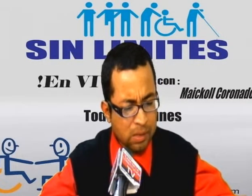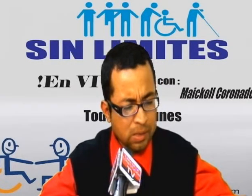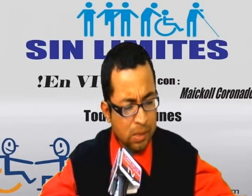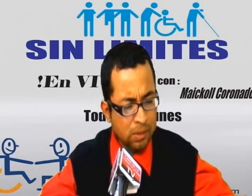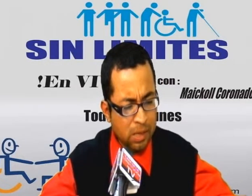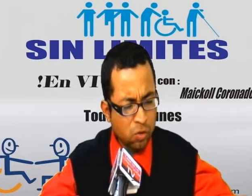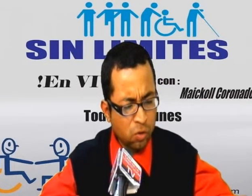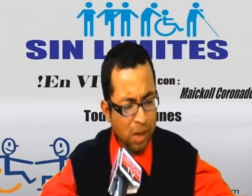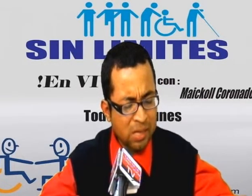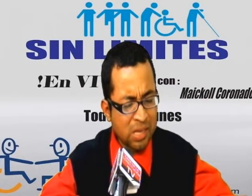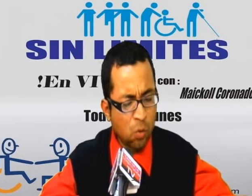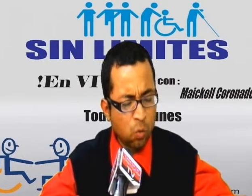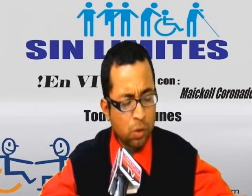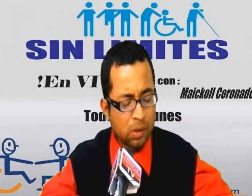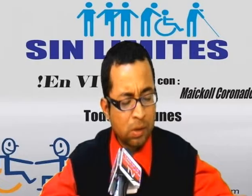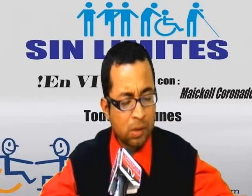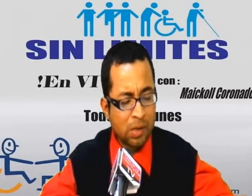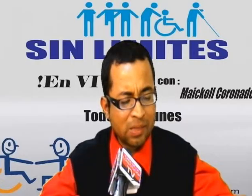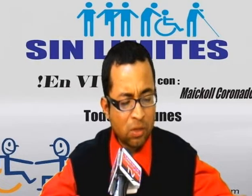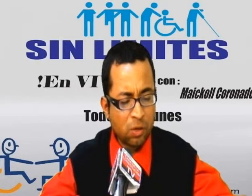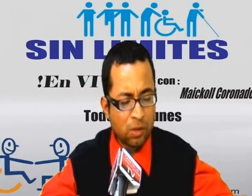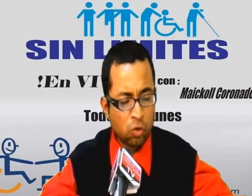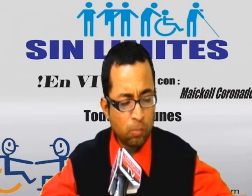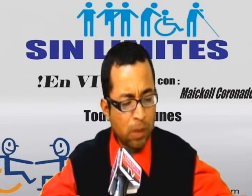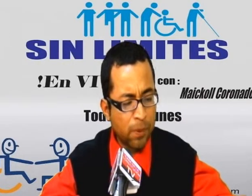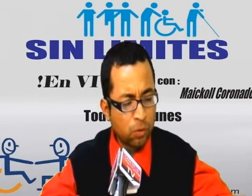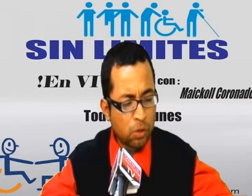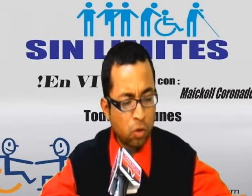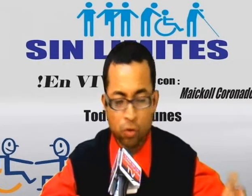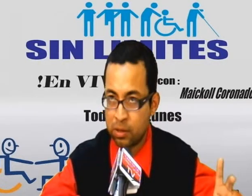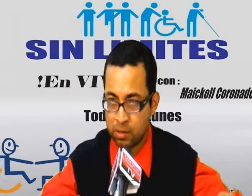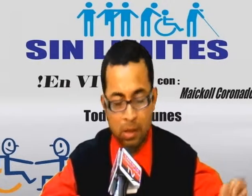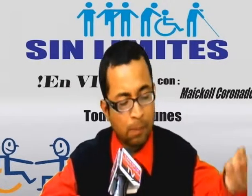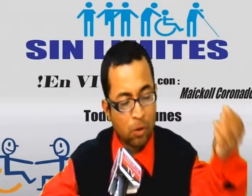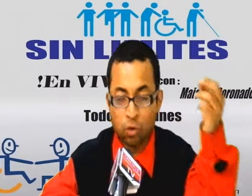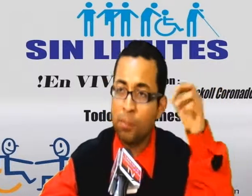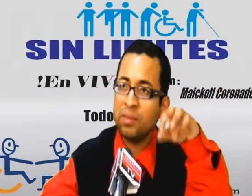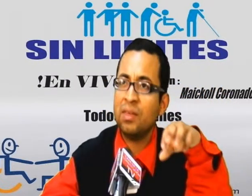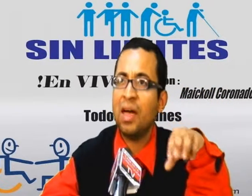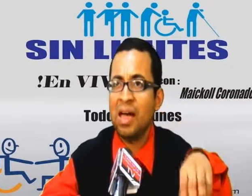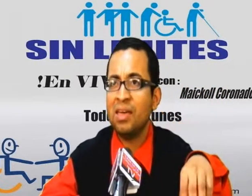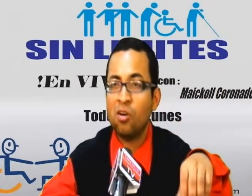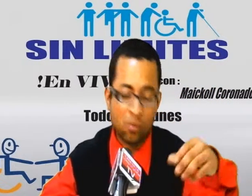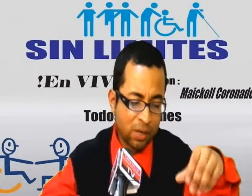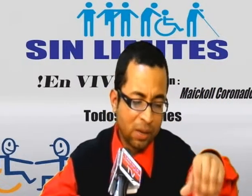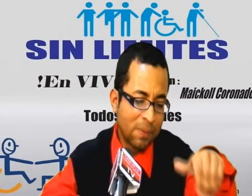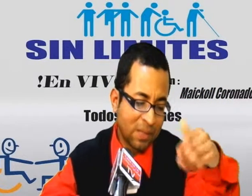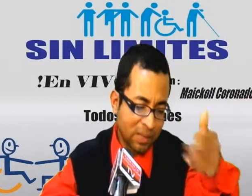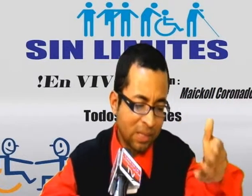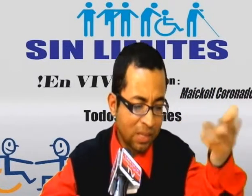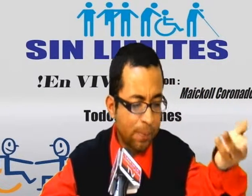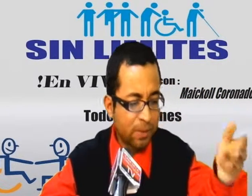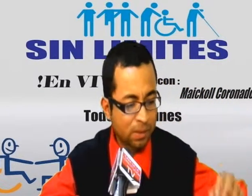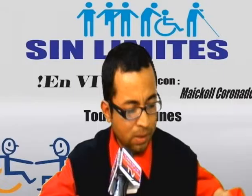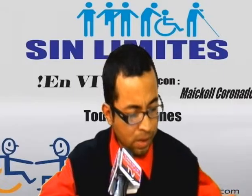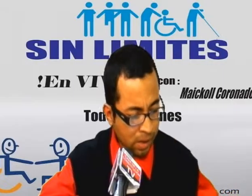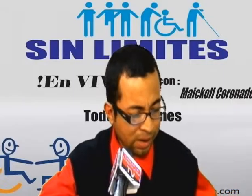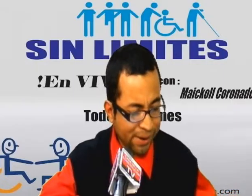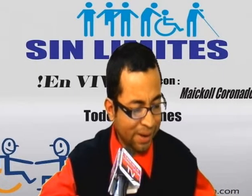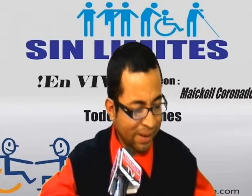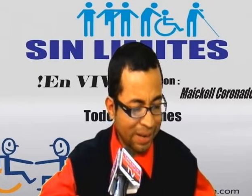solamente hay 532 mil personas sordas, pero solamente hay, como dije, 23